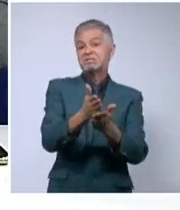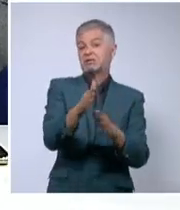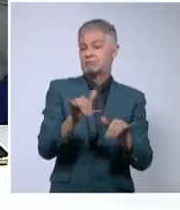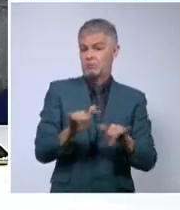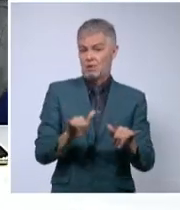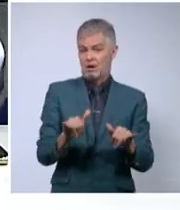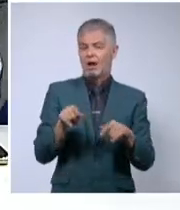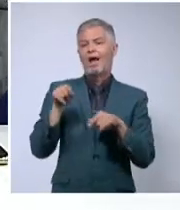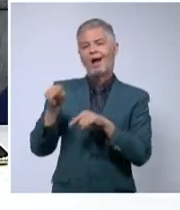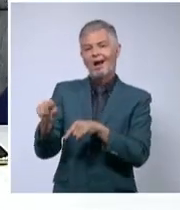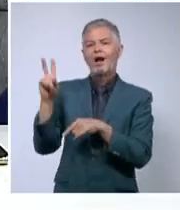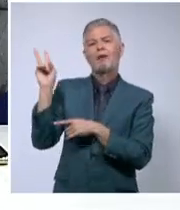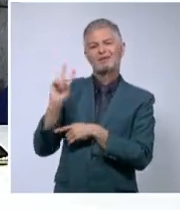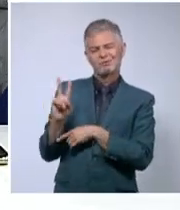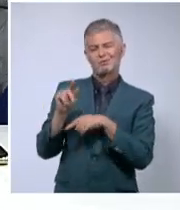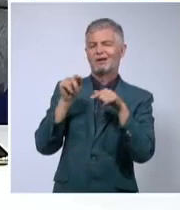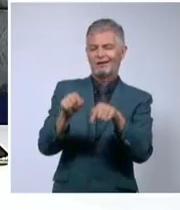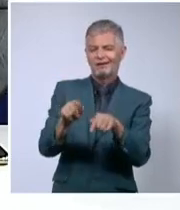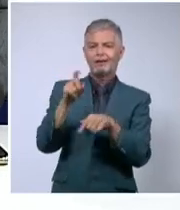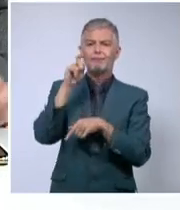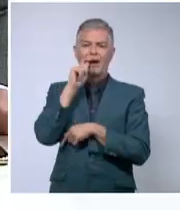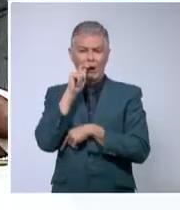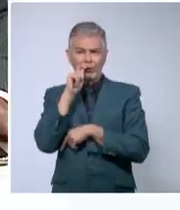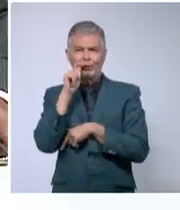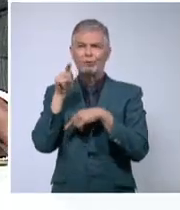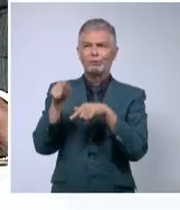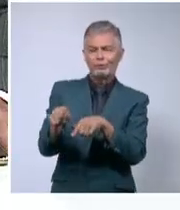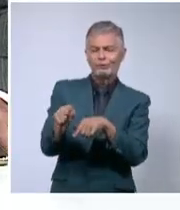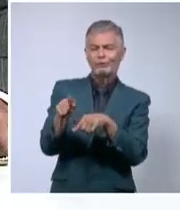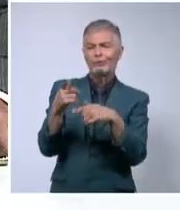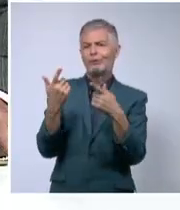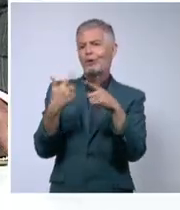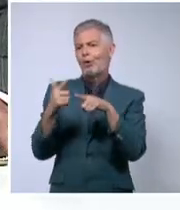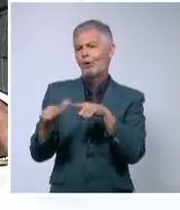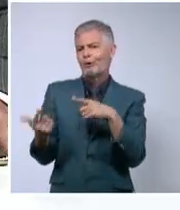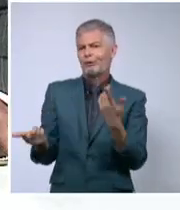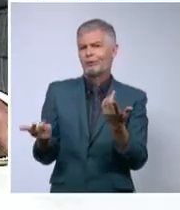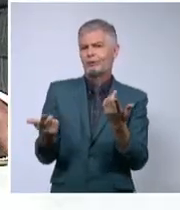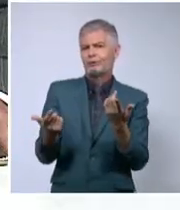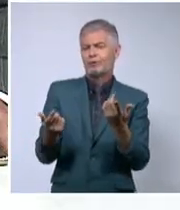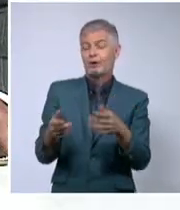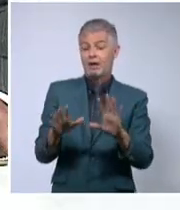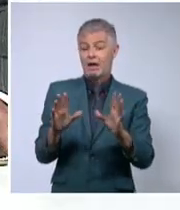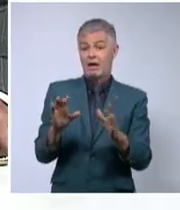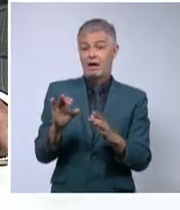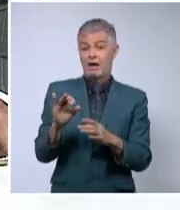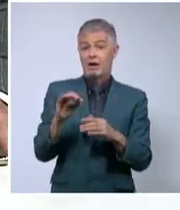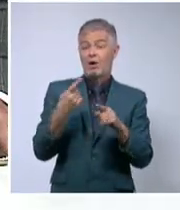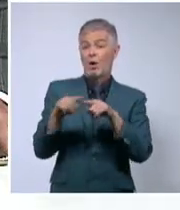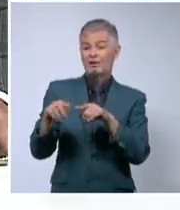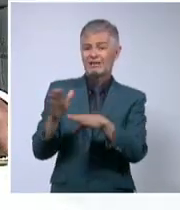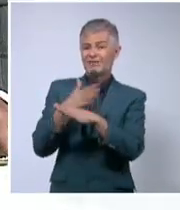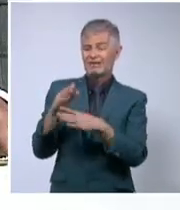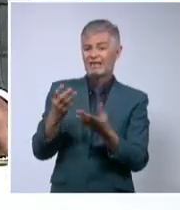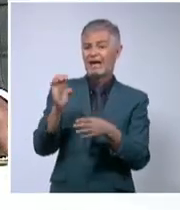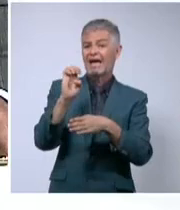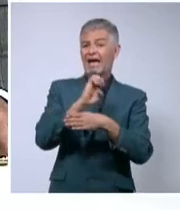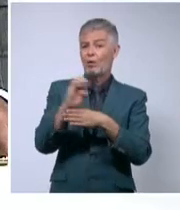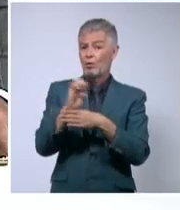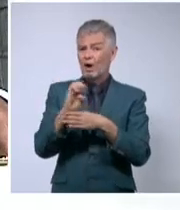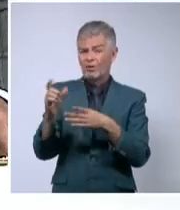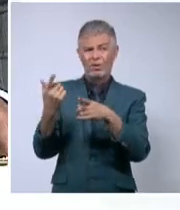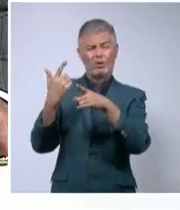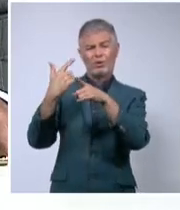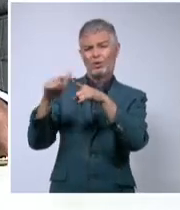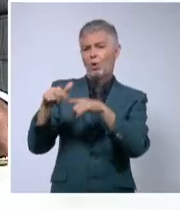que se presentan como muy democráticos? Bueno, la popularidad de Piñera es de 7% y la de Lenín Moreno en Ecuador está por